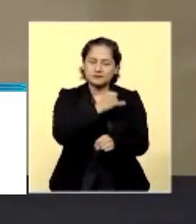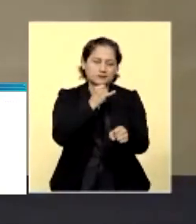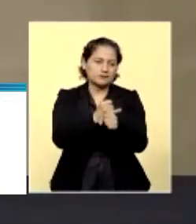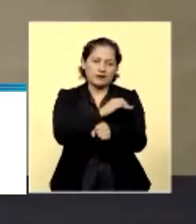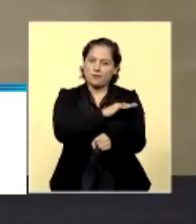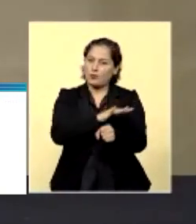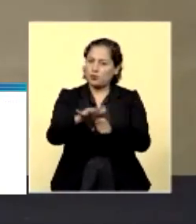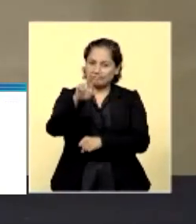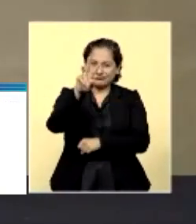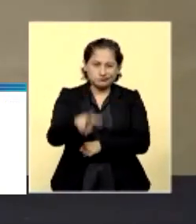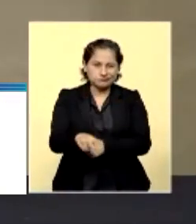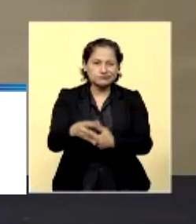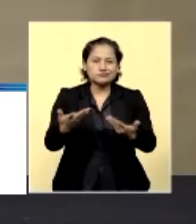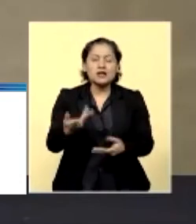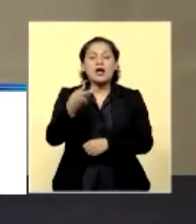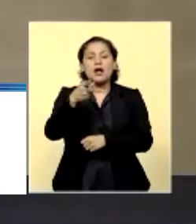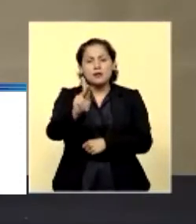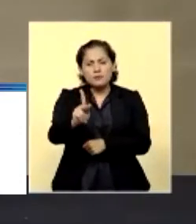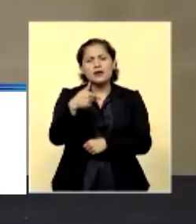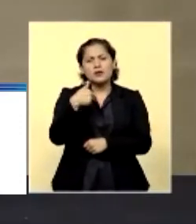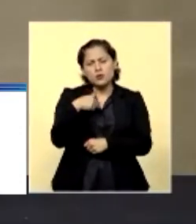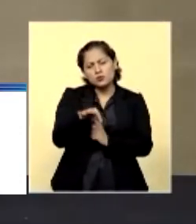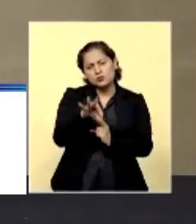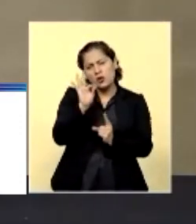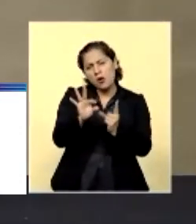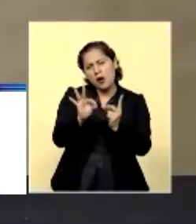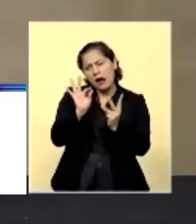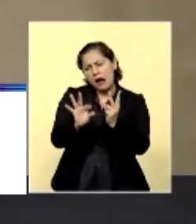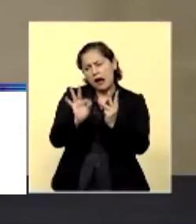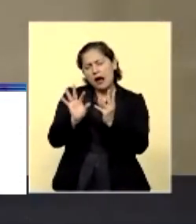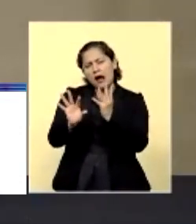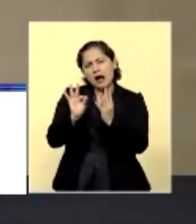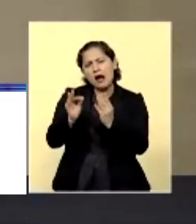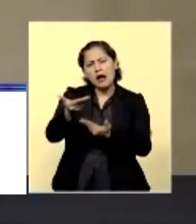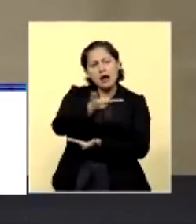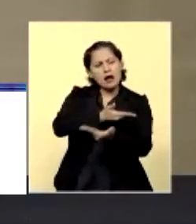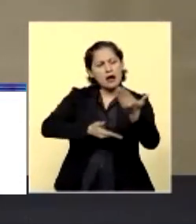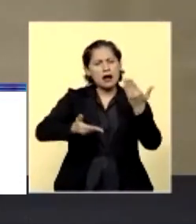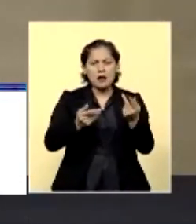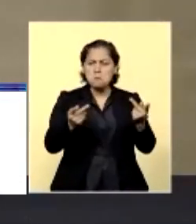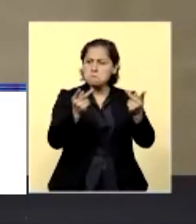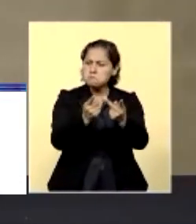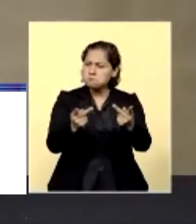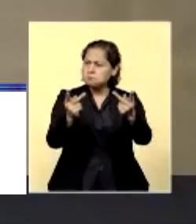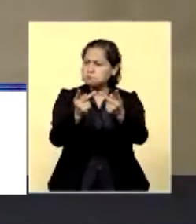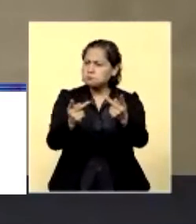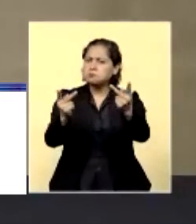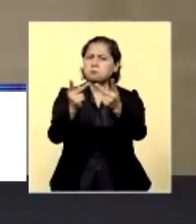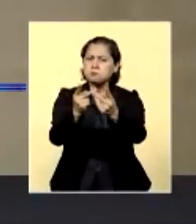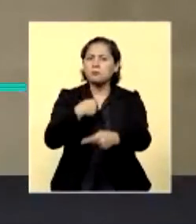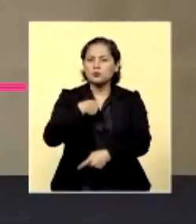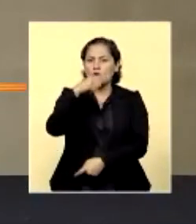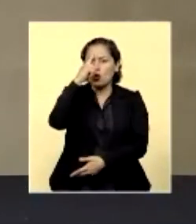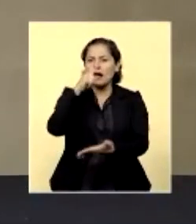imposible. Sin embargo, identifico algunas líneas coincidentes y aportaciones comunes que creo que vale la pena